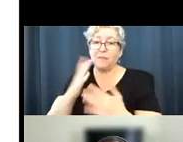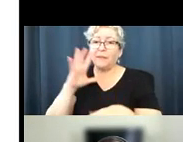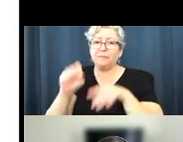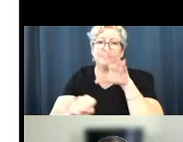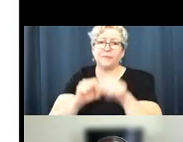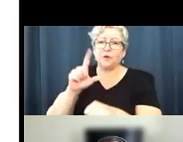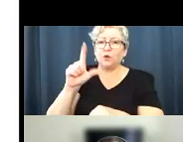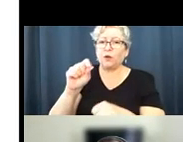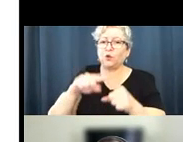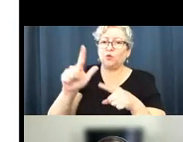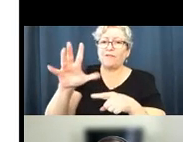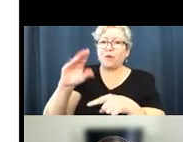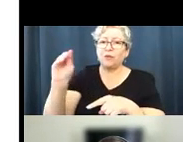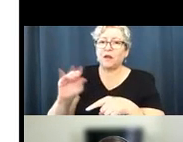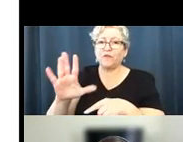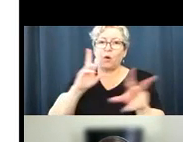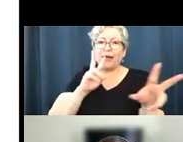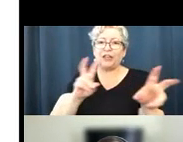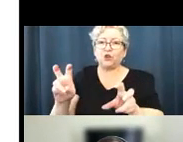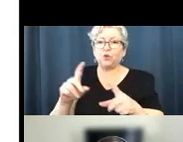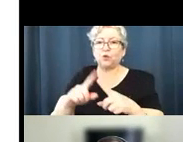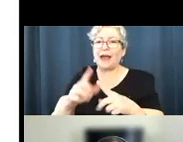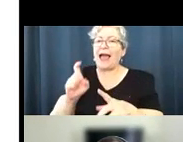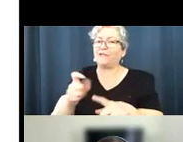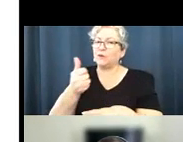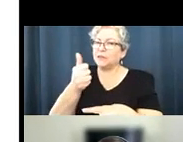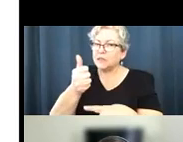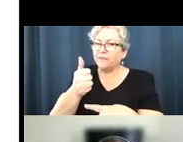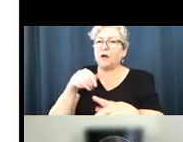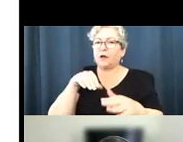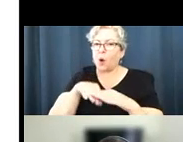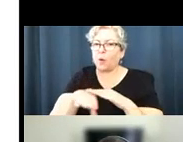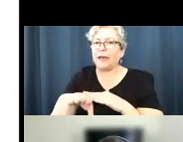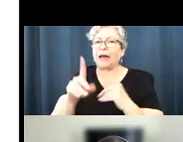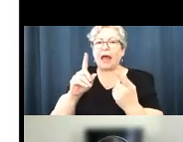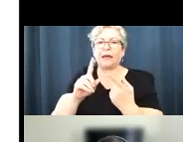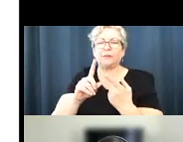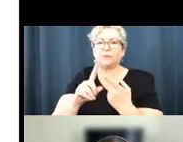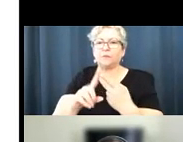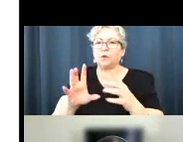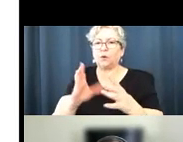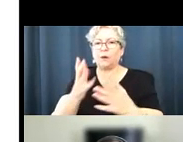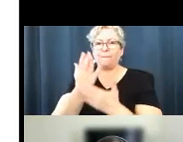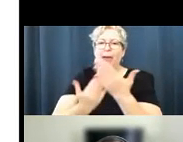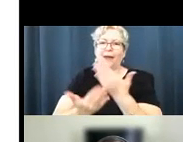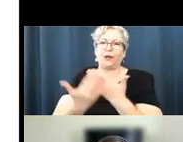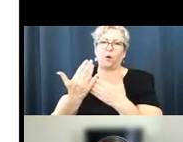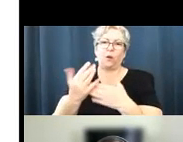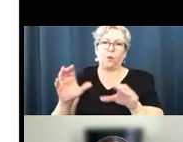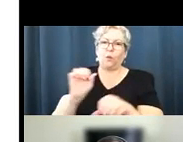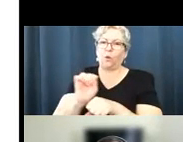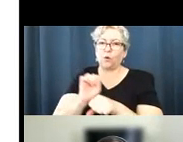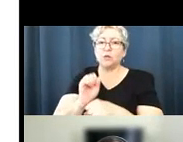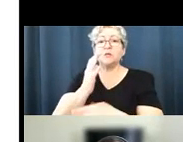lugar a donde llegar. Eso, ¿verdad? Te ayuda con el 25% de los problemas, o sea que todavía puedes seguir hacer mucho